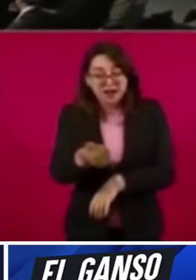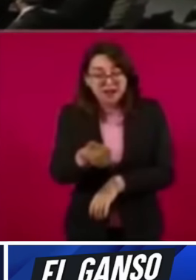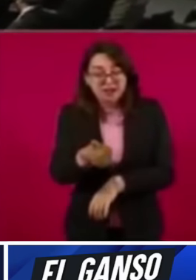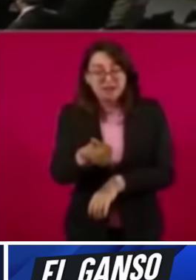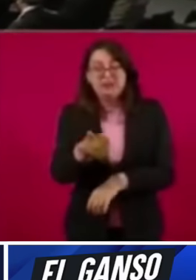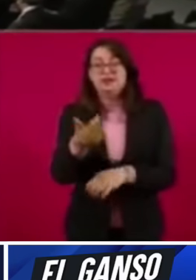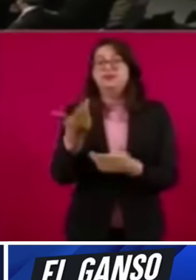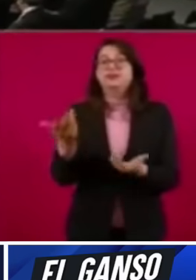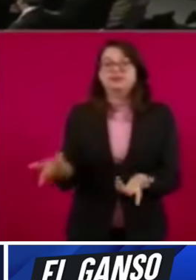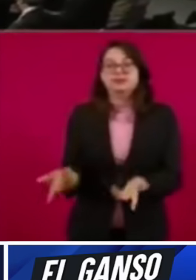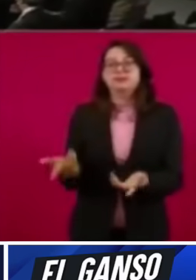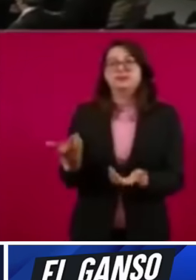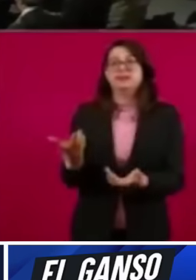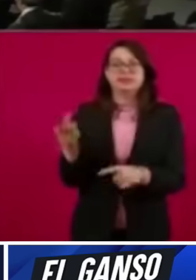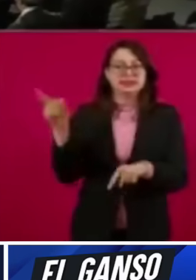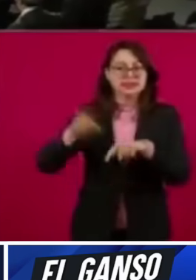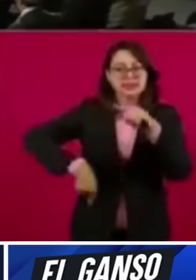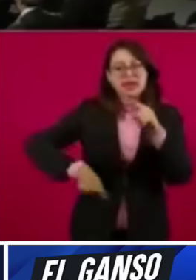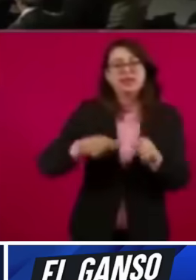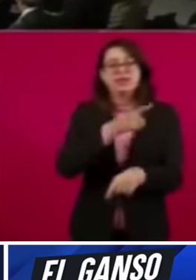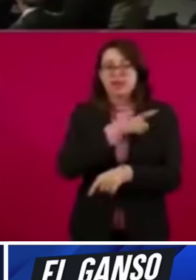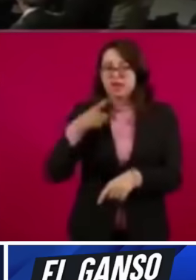no había acuerdo,